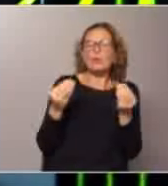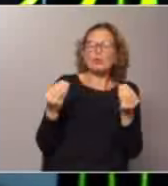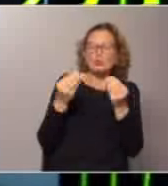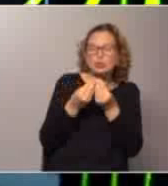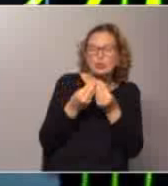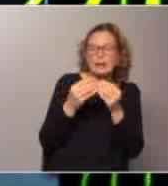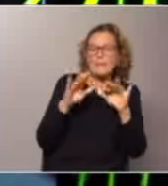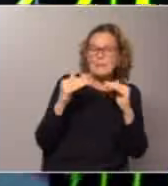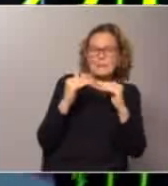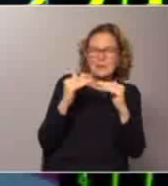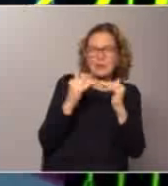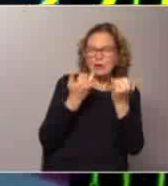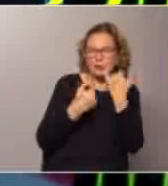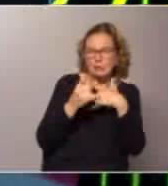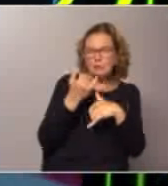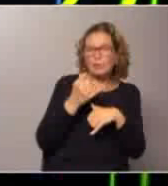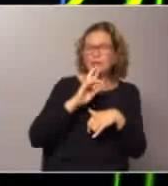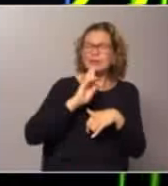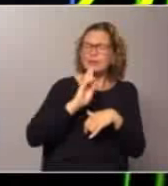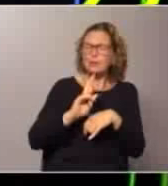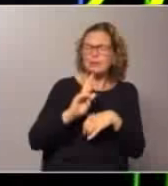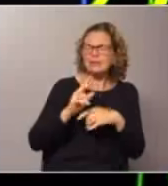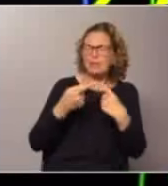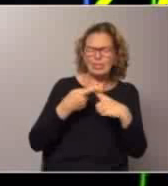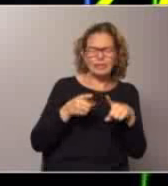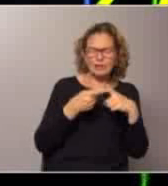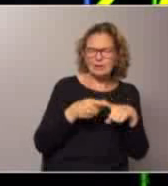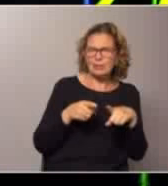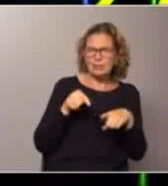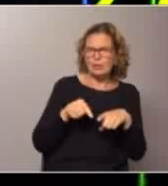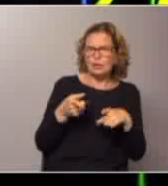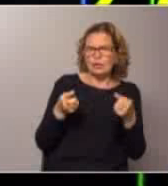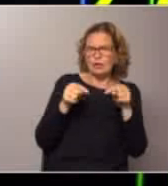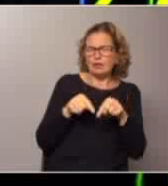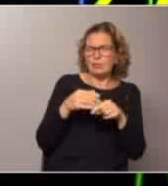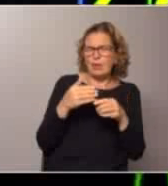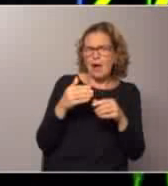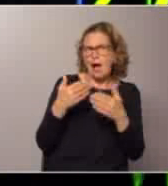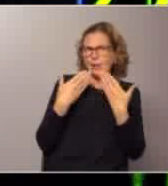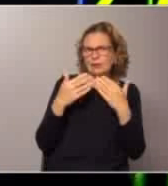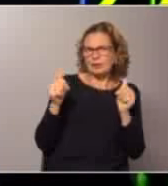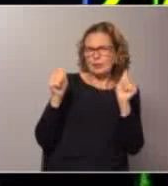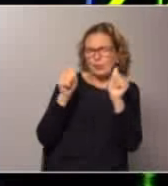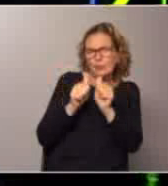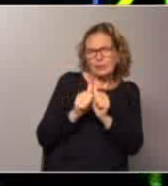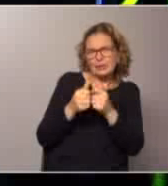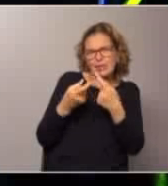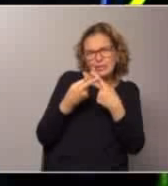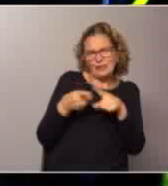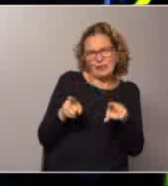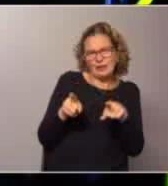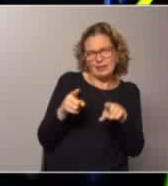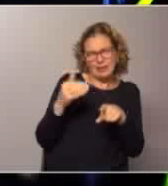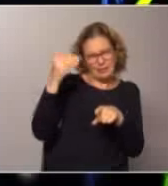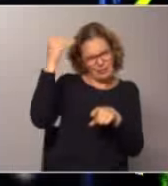genera a veces respuestas tan diferentes y eso lo que veníamos hablando y si ellos acompañaba diferencias en funcionamiento a nivel del